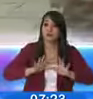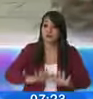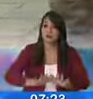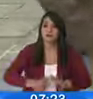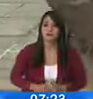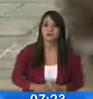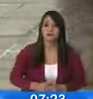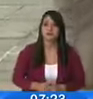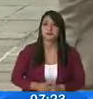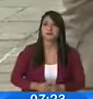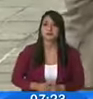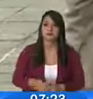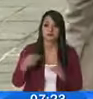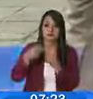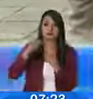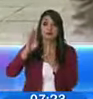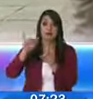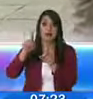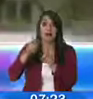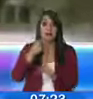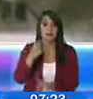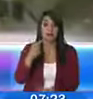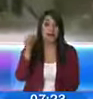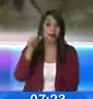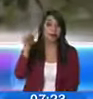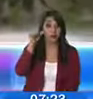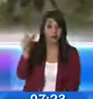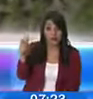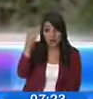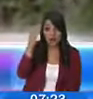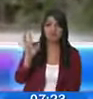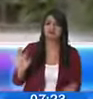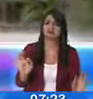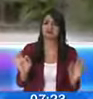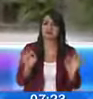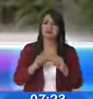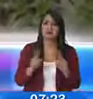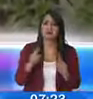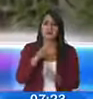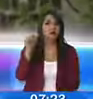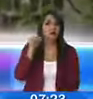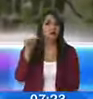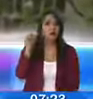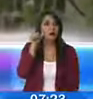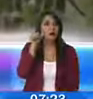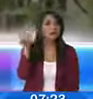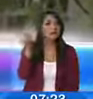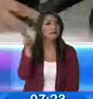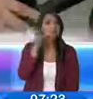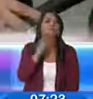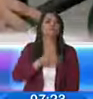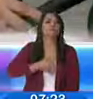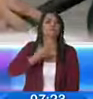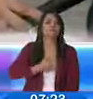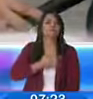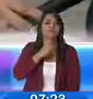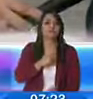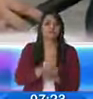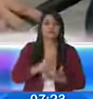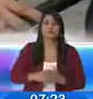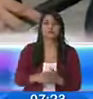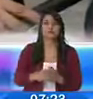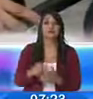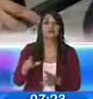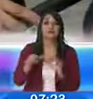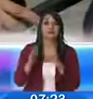¿no? Balda descarta haber conocido sobre el audio, pero recalca que el contenido confirma muchas cosas. Que el asambleísta